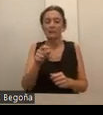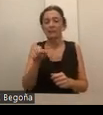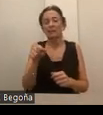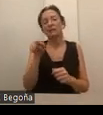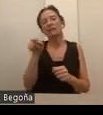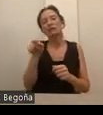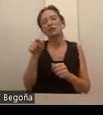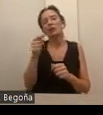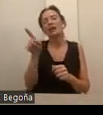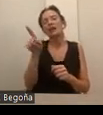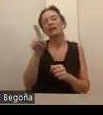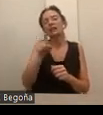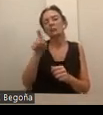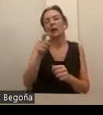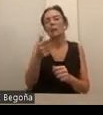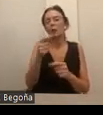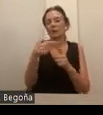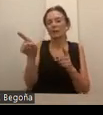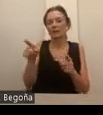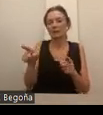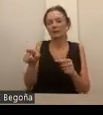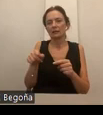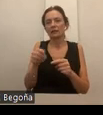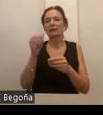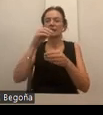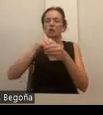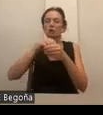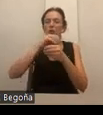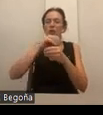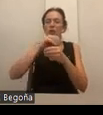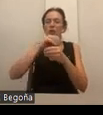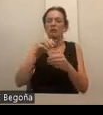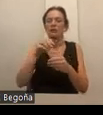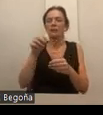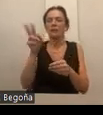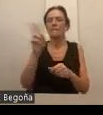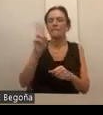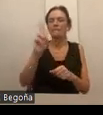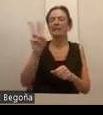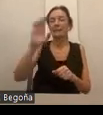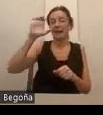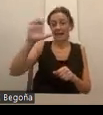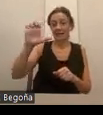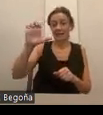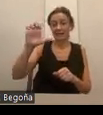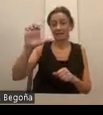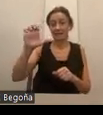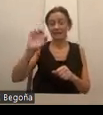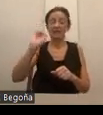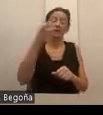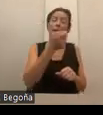spray. Hay zinc en este caso. Hay vitamina E, que no hay en el